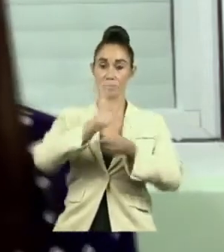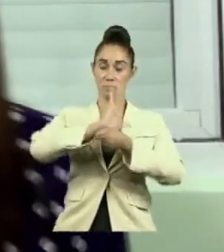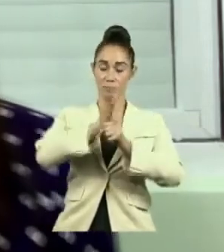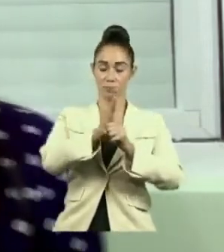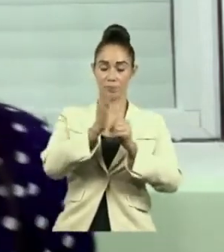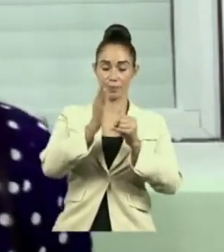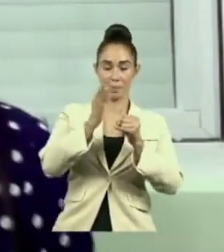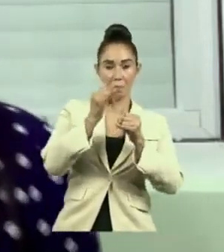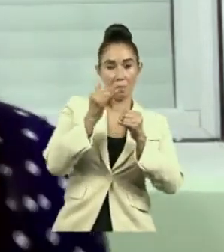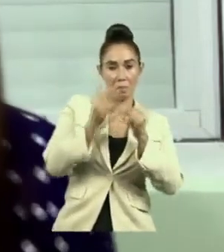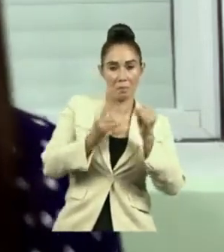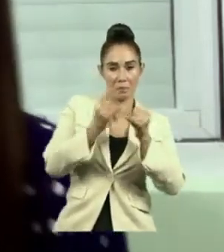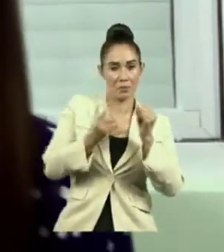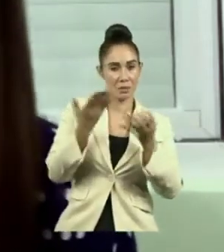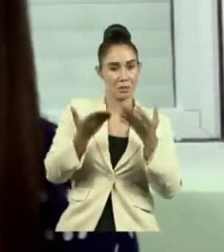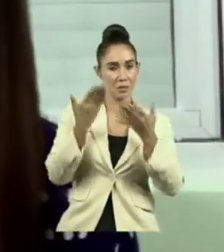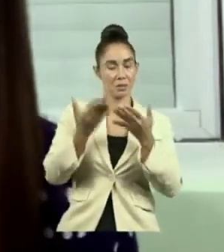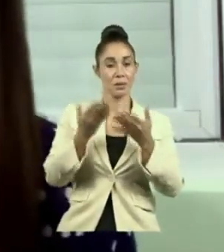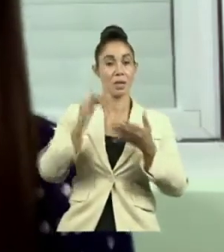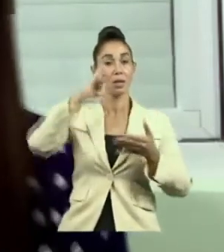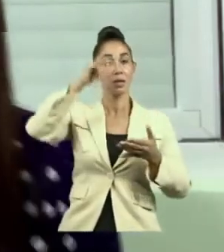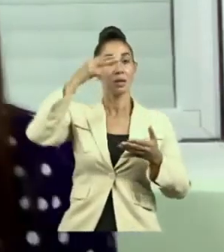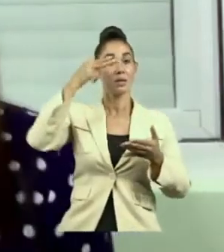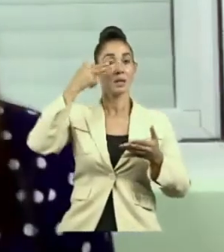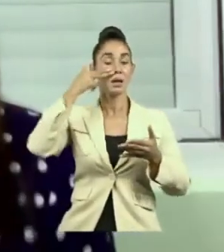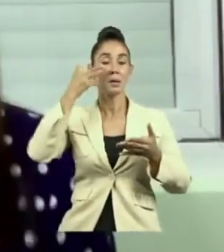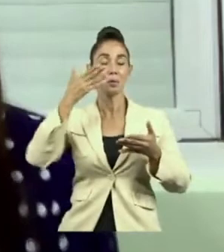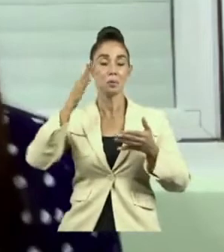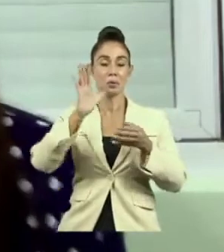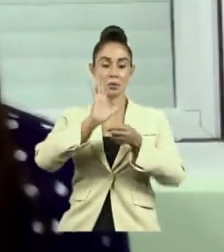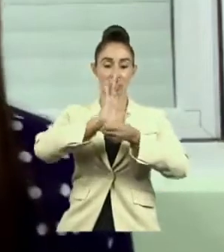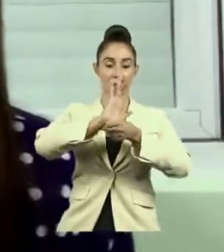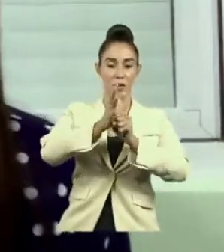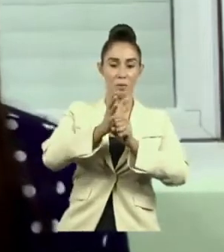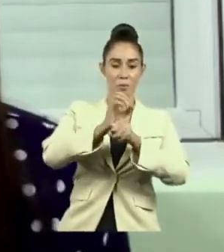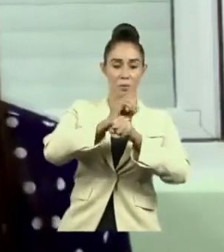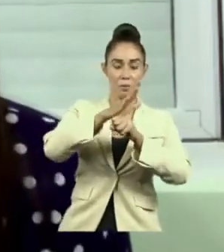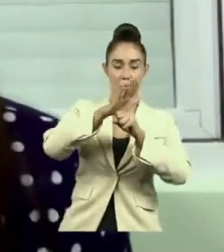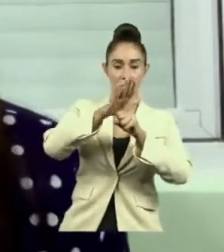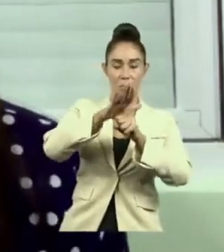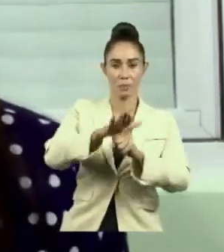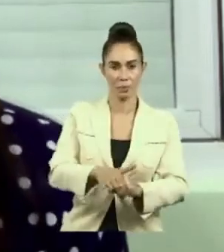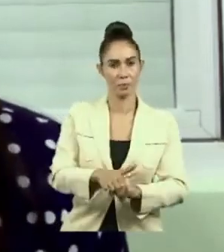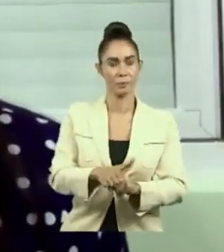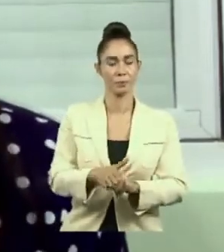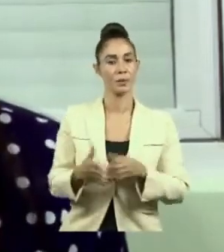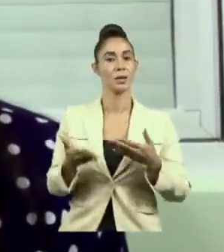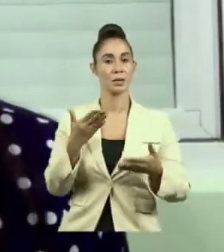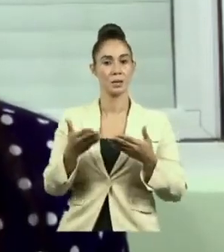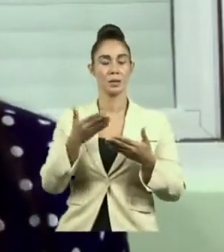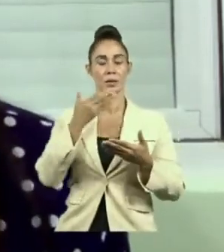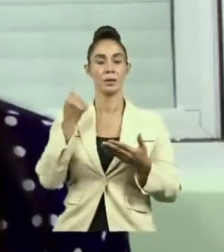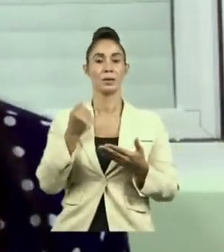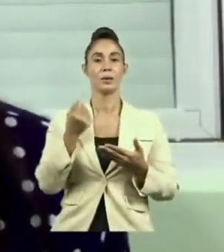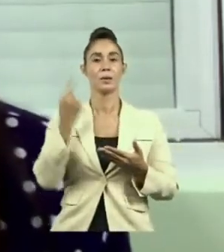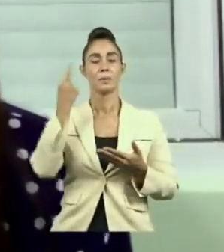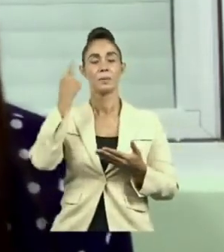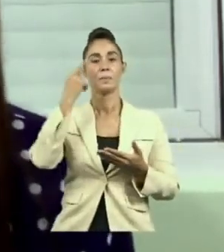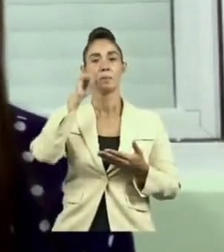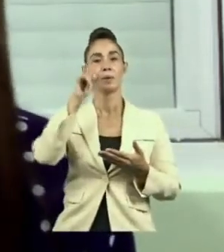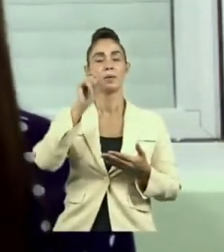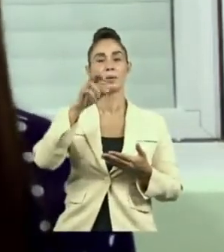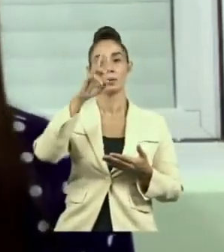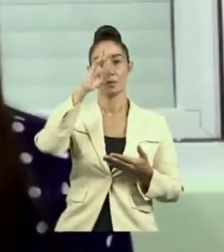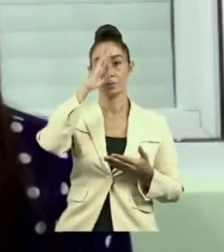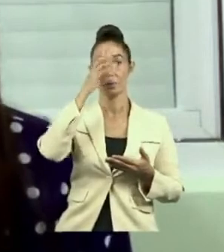suponiendo que logremos vencer el coronavirus y que no vaya a aparecer otro peregrino república dominicana tiene un reto inmediato que